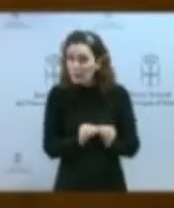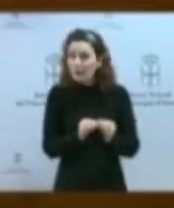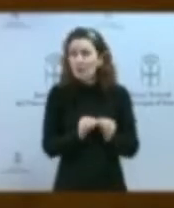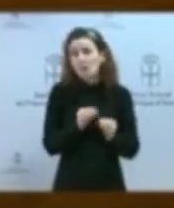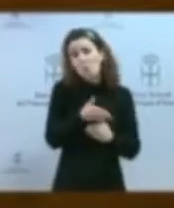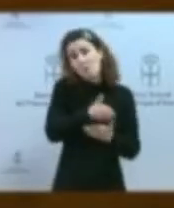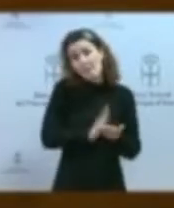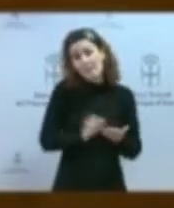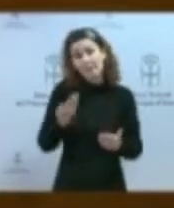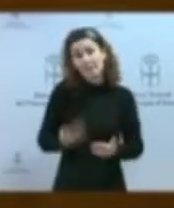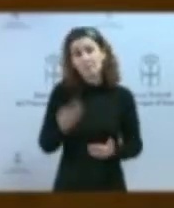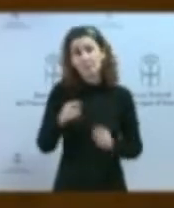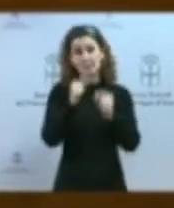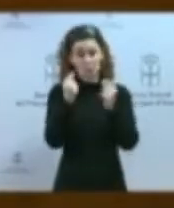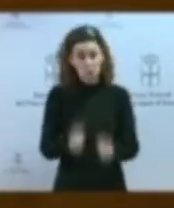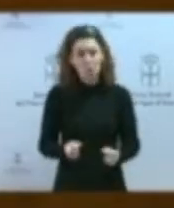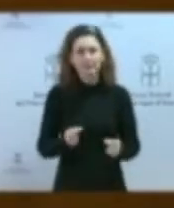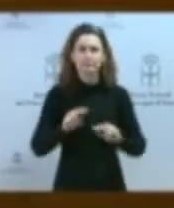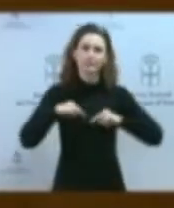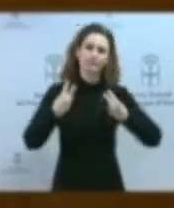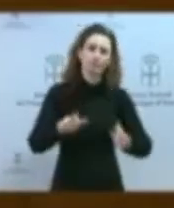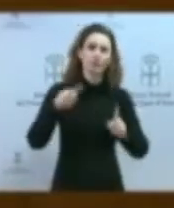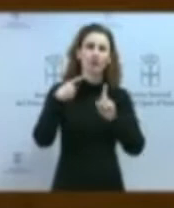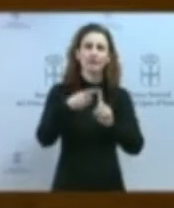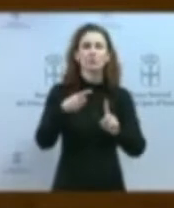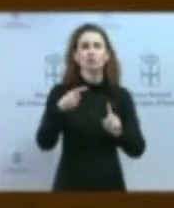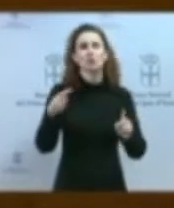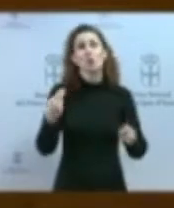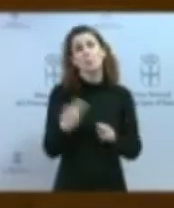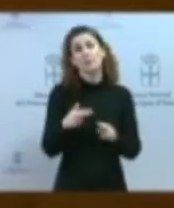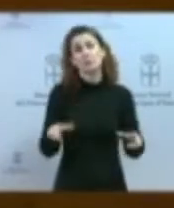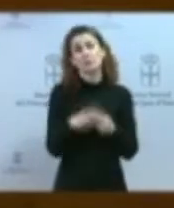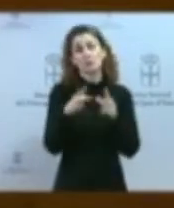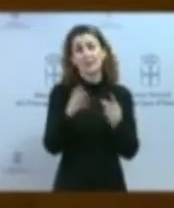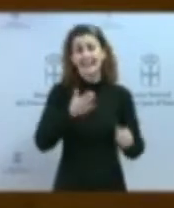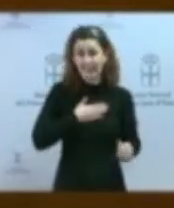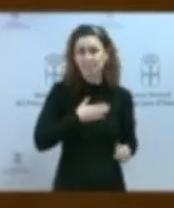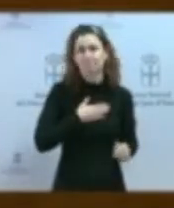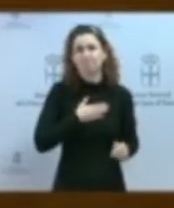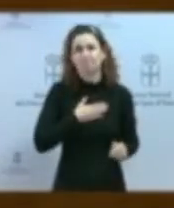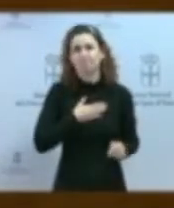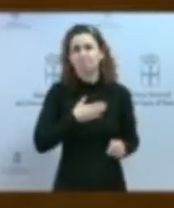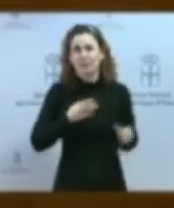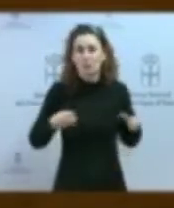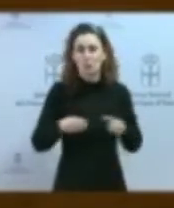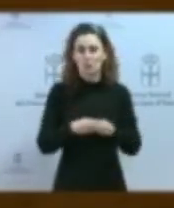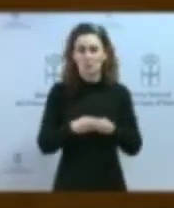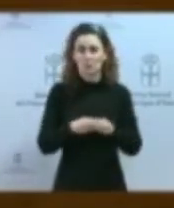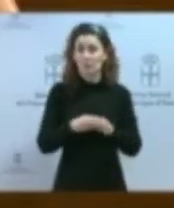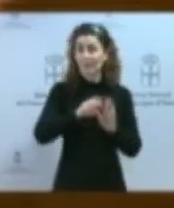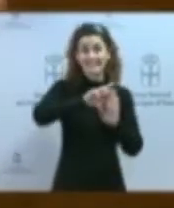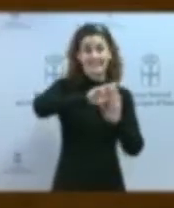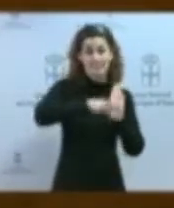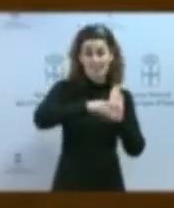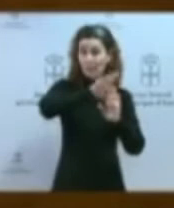a objetivos políticos y sociales de Podemos Asturias. Ese es el motivo por el que no hemos presentado enmienda a la totalidad. Queremos seguir negociando, queremos avanzar